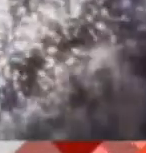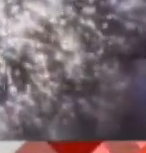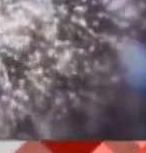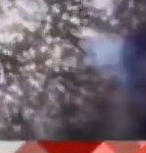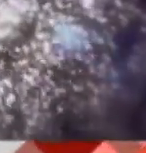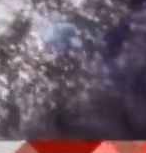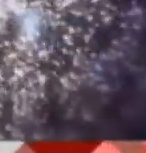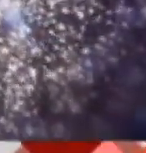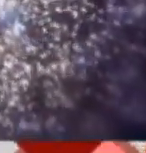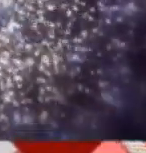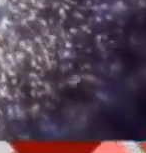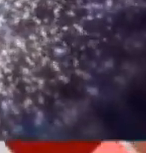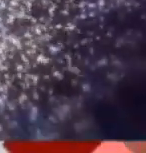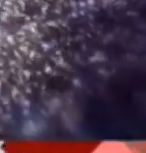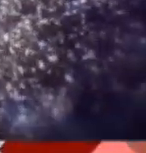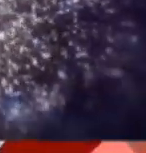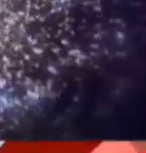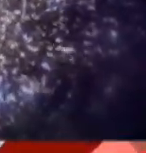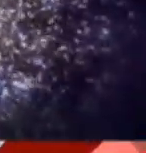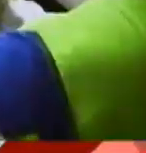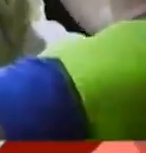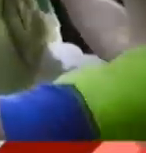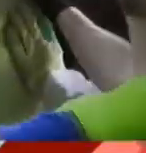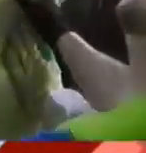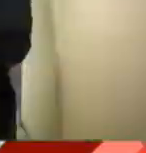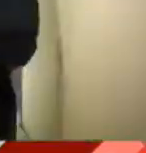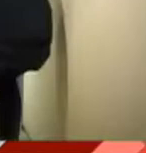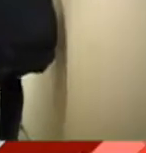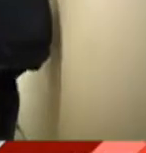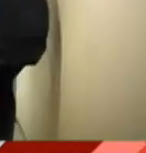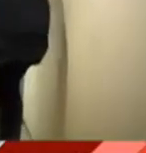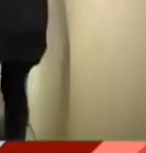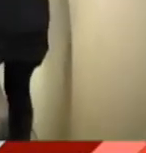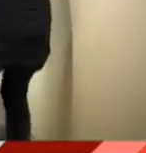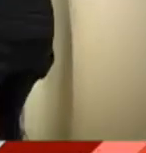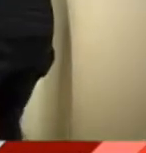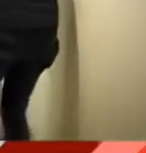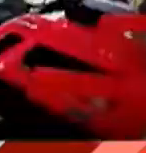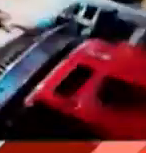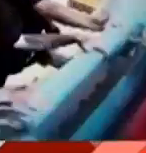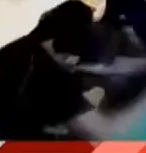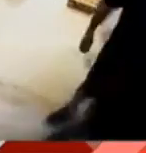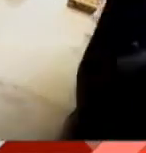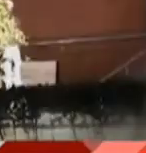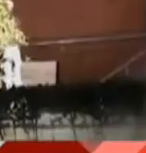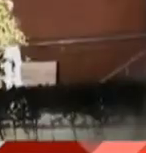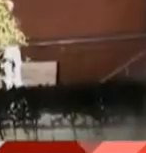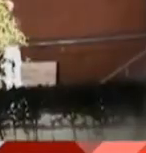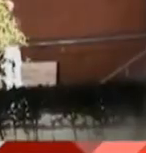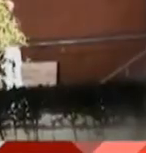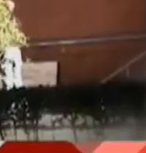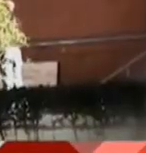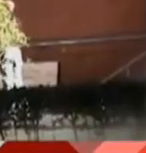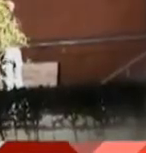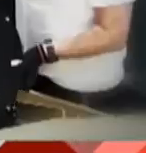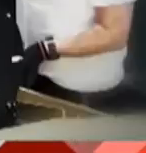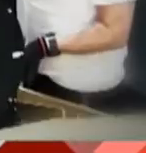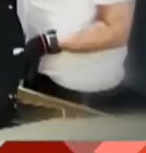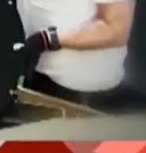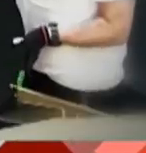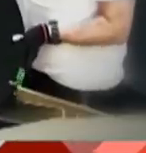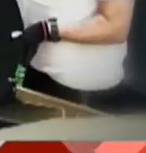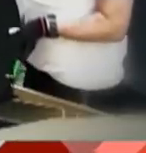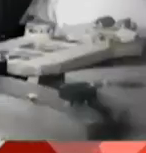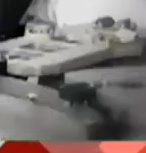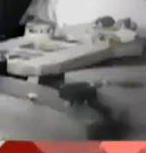que nunca antes lo había hecho la humanidad. Con una emisión semanal, NSC es una apuesta por el conocimiento y el progreso en